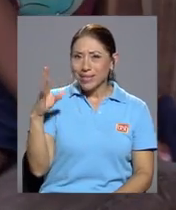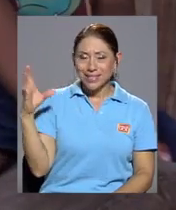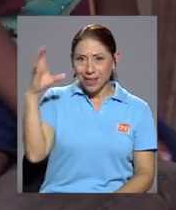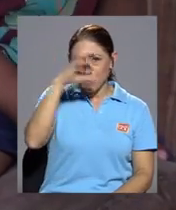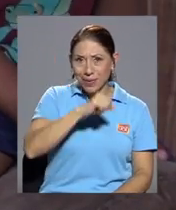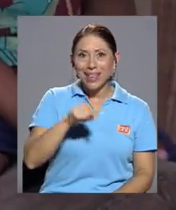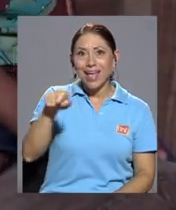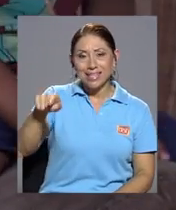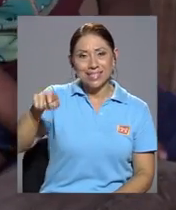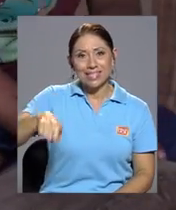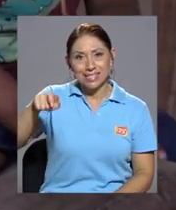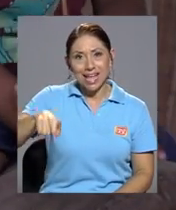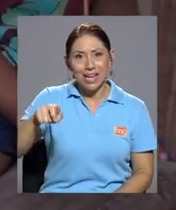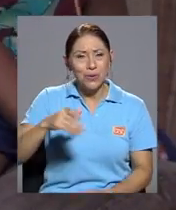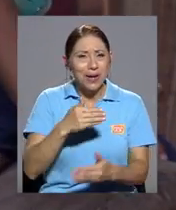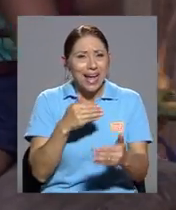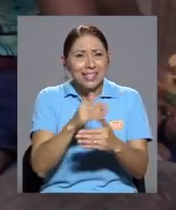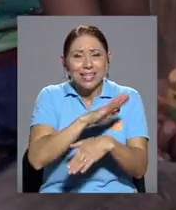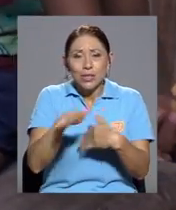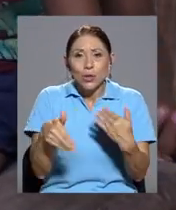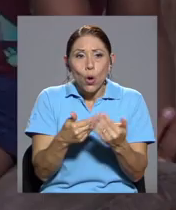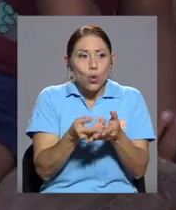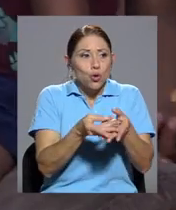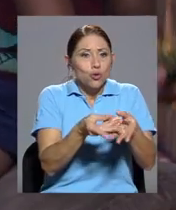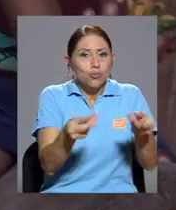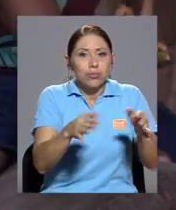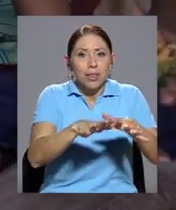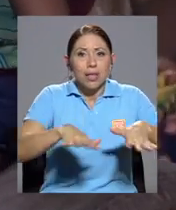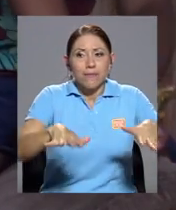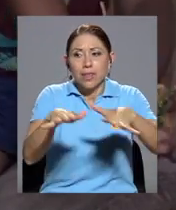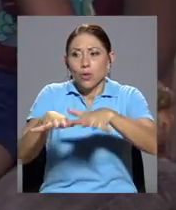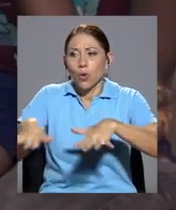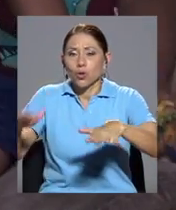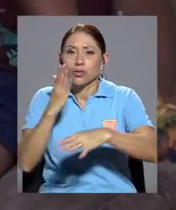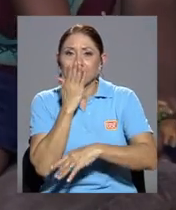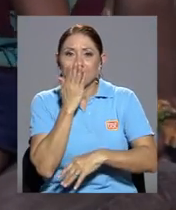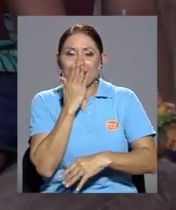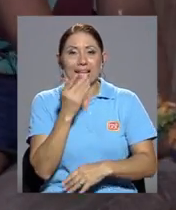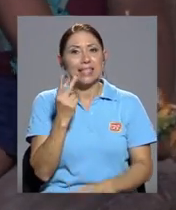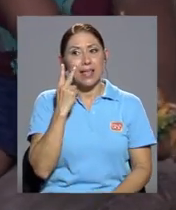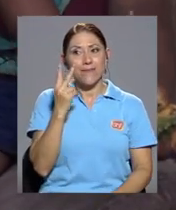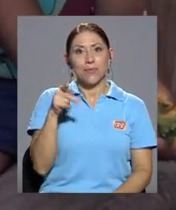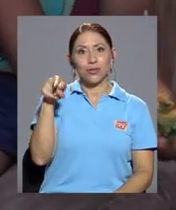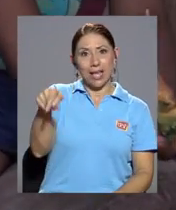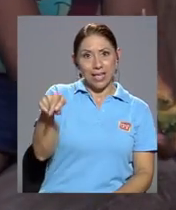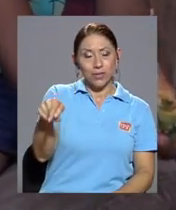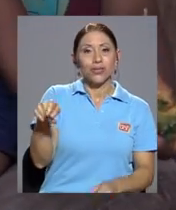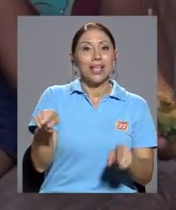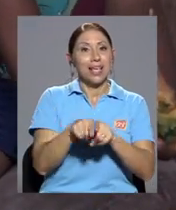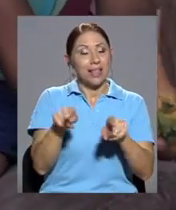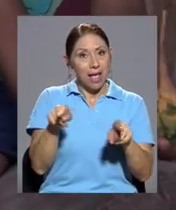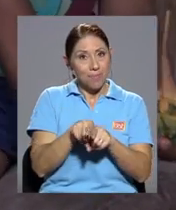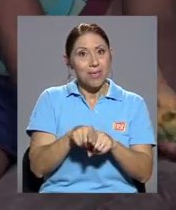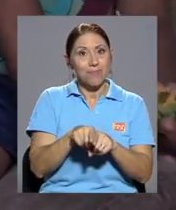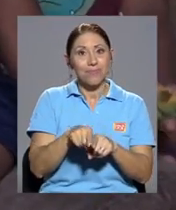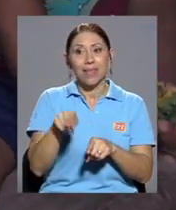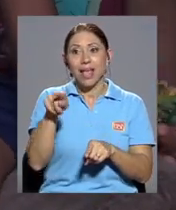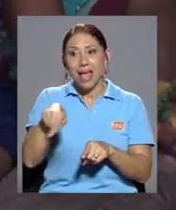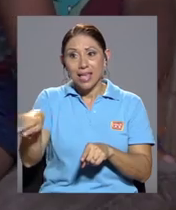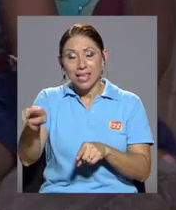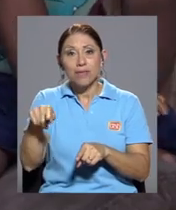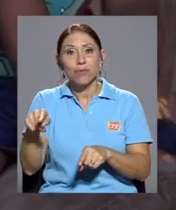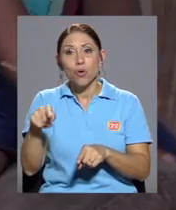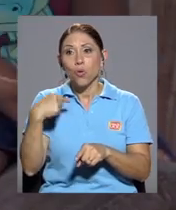en todas las los territorios indígenas y que incluso de estas tutorías vimos que voy a dar también está ayudando a otros